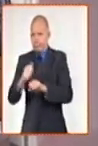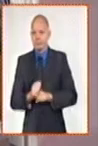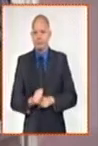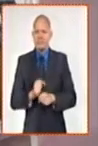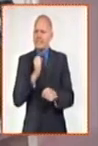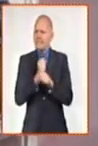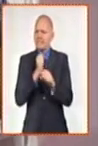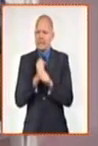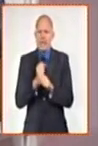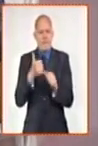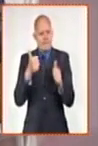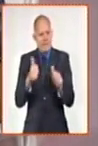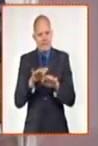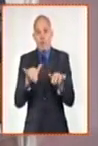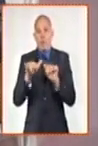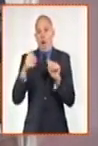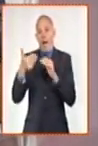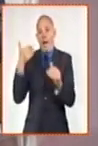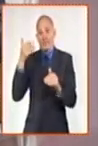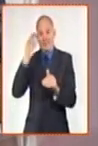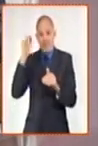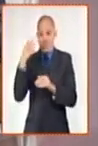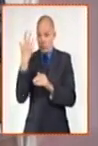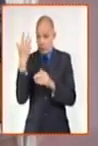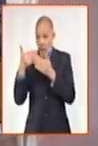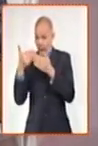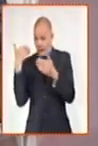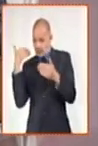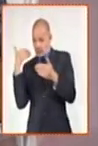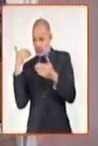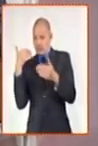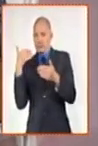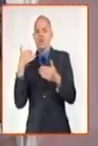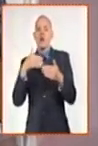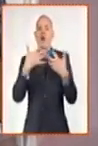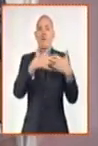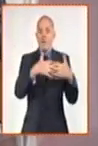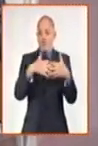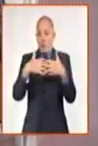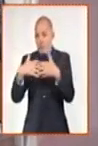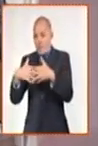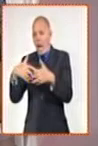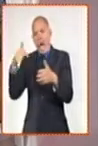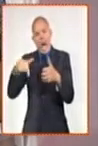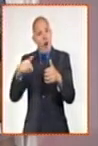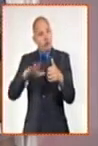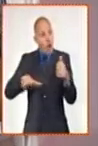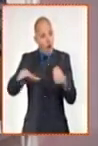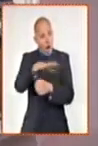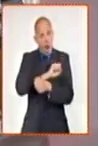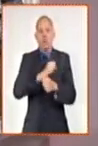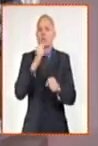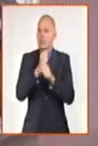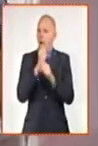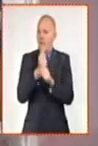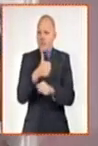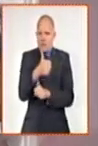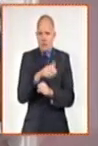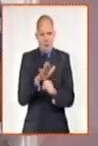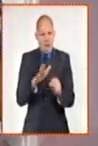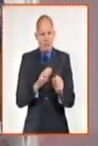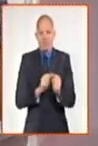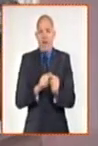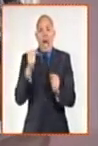Tenemos las unidades que teníamos antes de que ocurriera el evento, las tenemos prácticamente todas en servicio. Tenemos